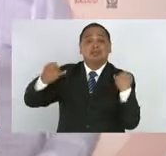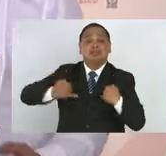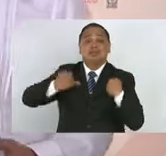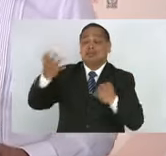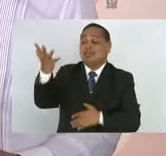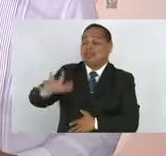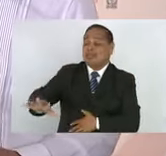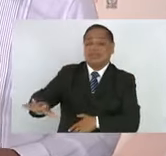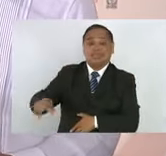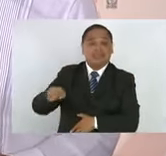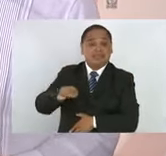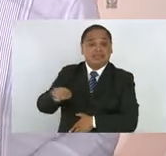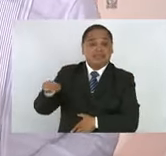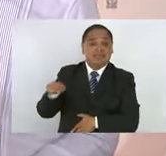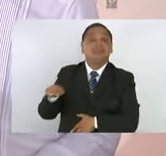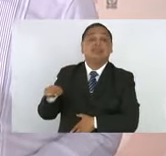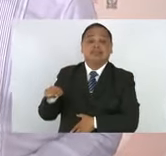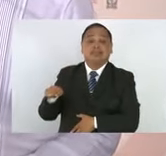que